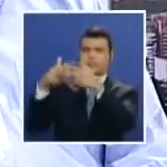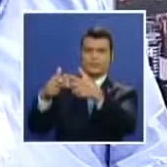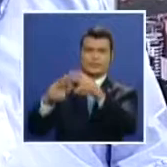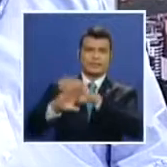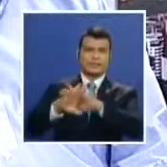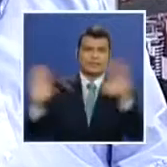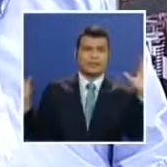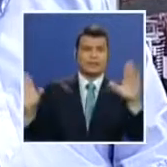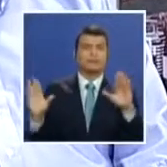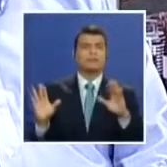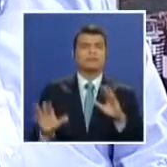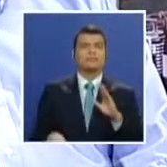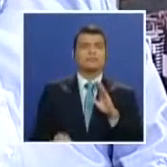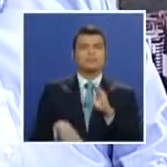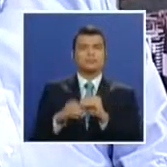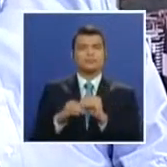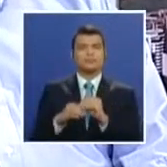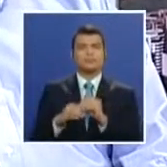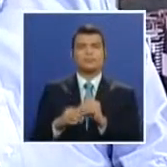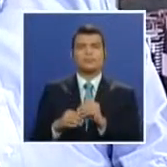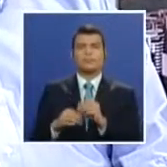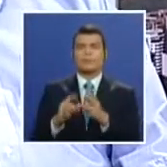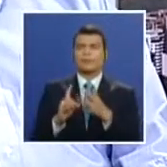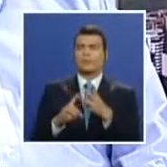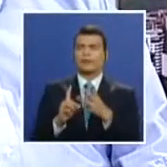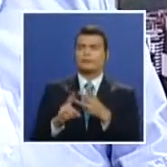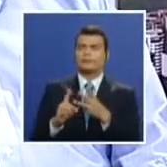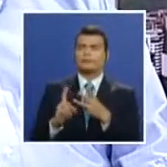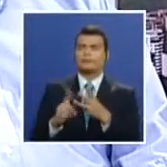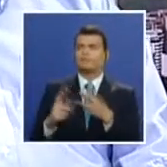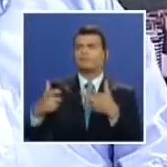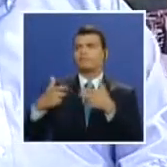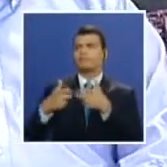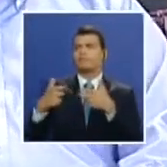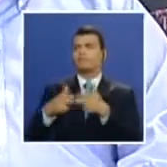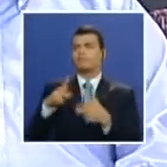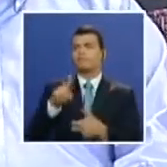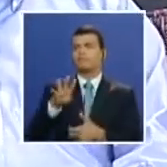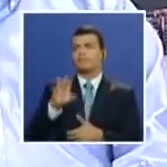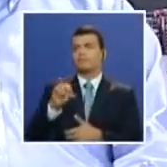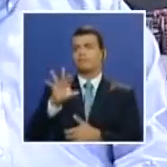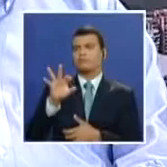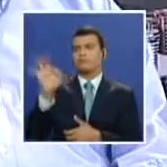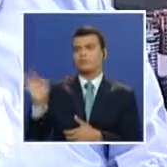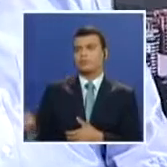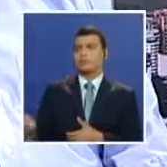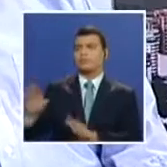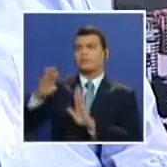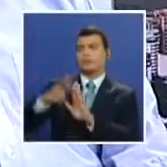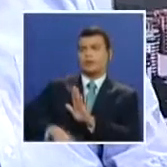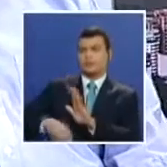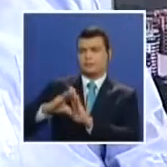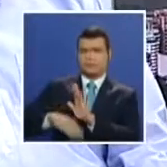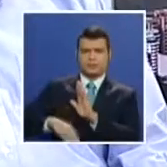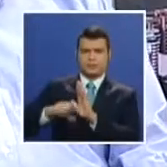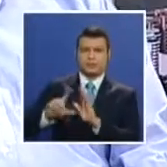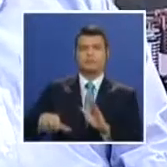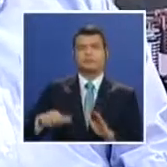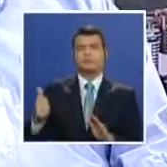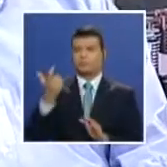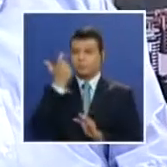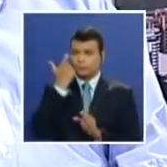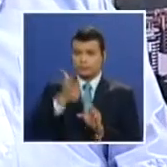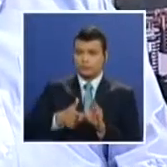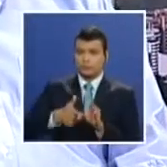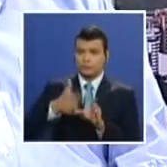tiene una energía un 140 por ciento más barato el kilovatio y un diésel la mitad de